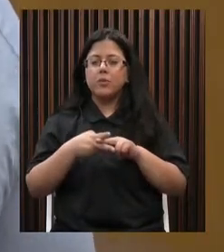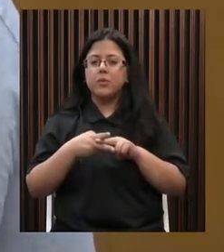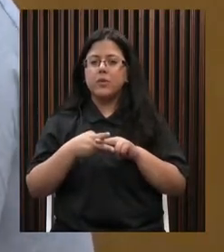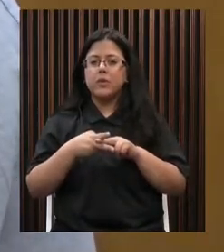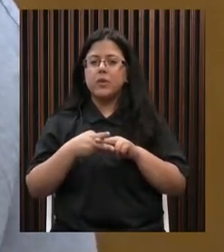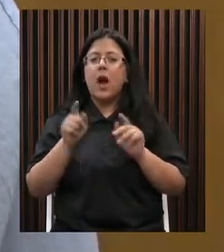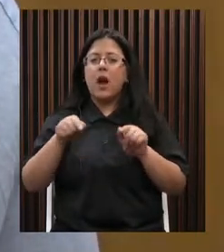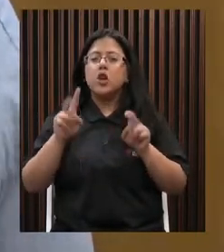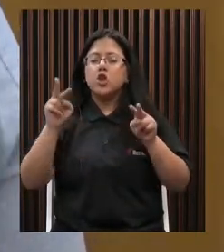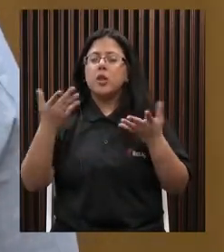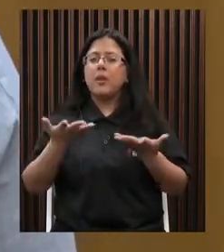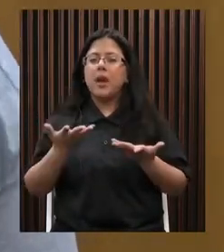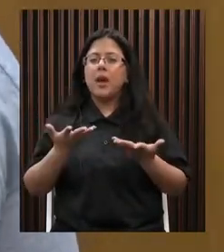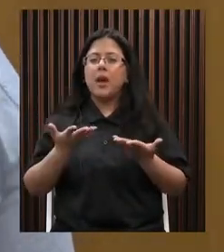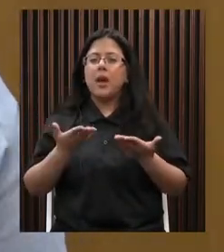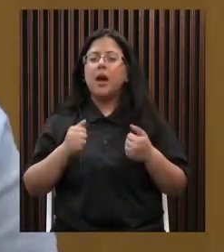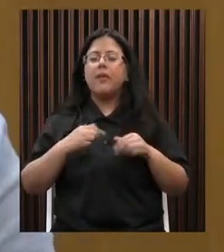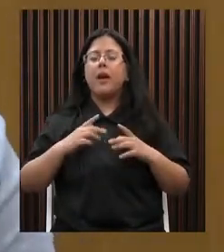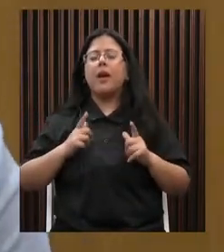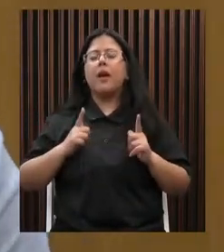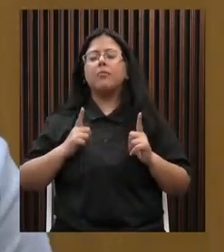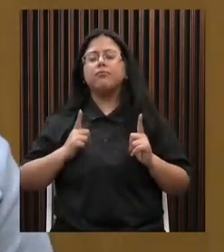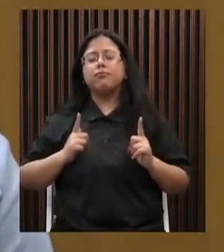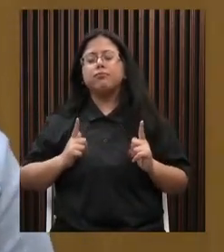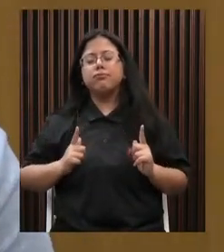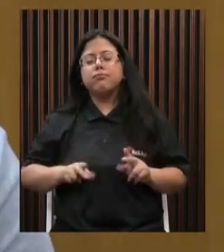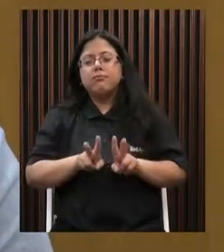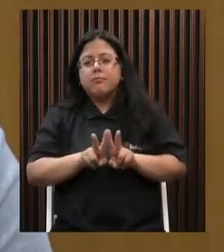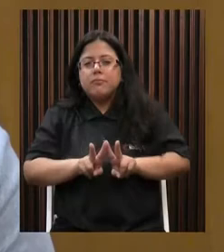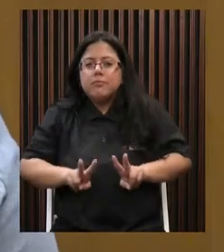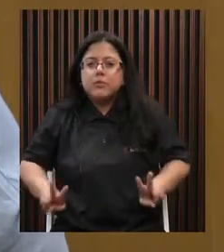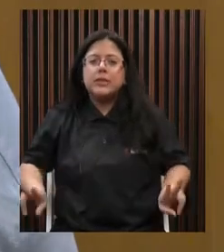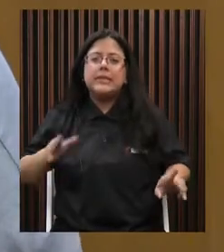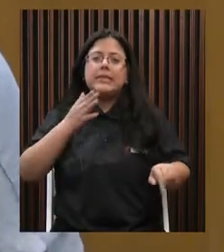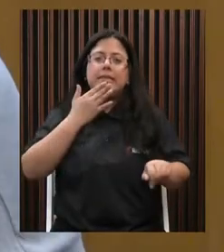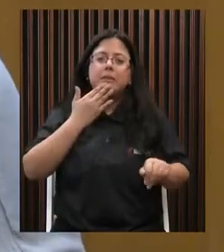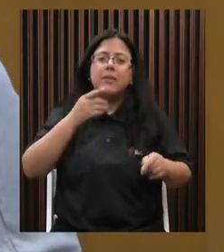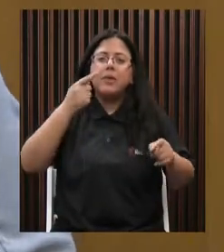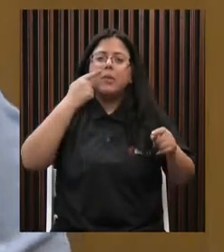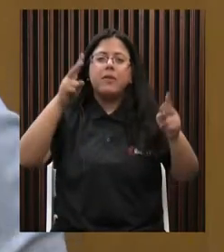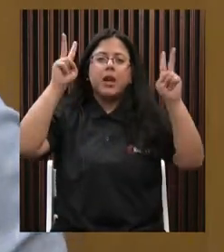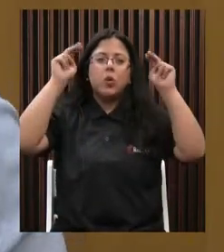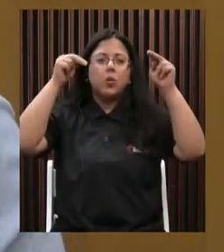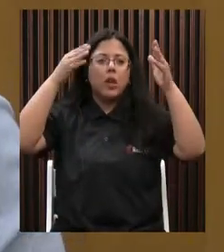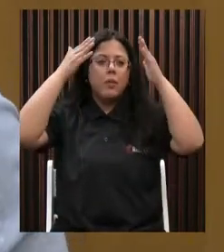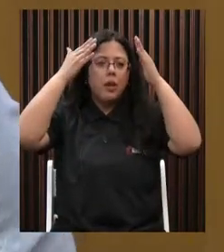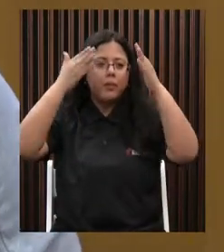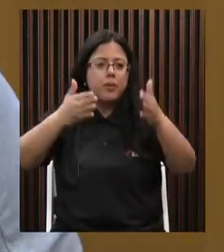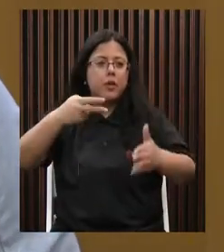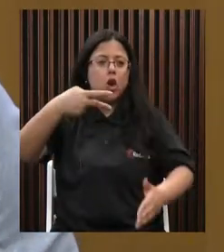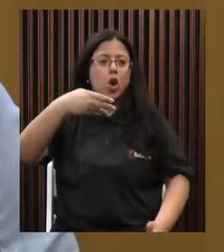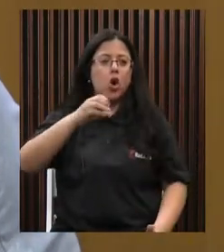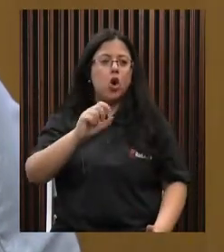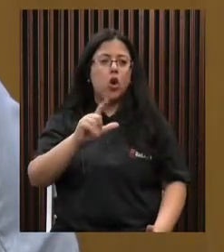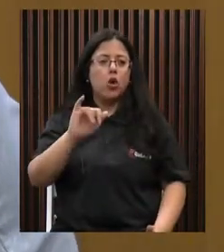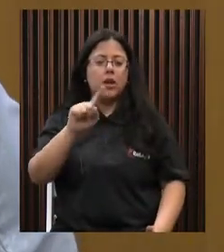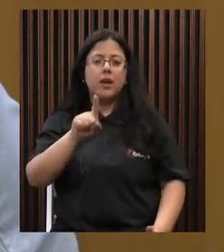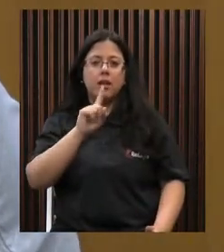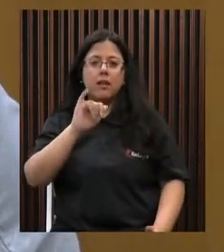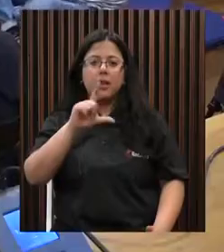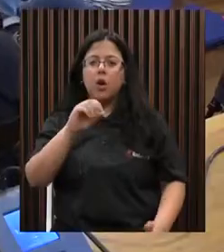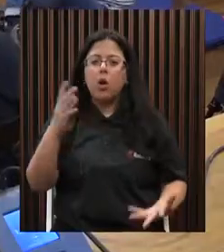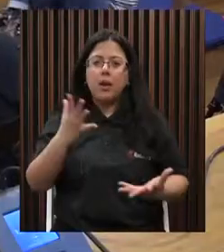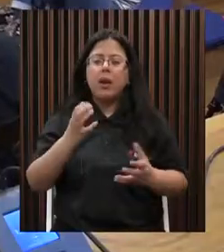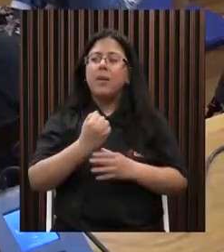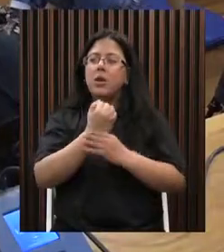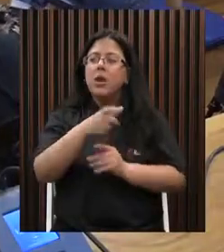espacios de relajación. Vamos a ver ahí un enfoque holístico para ayudar a las personas a llegar